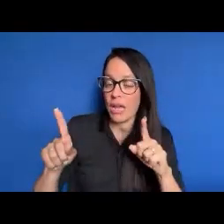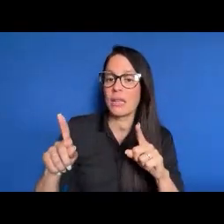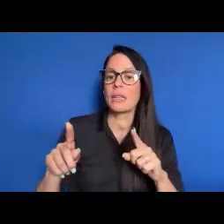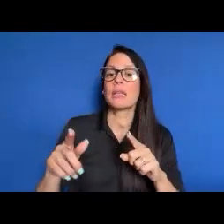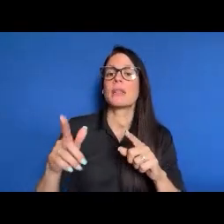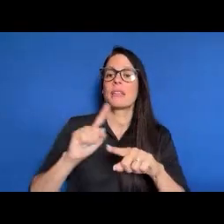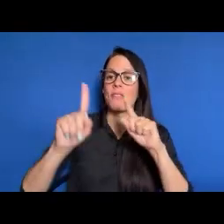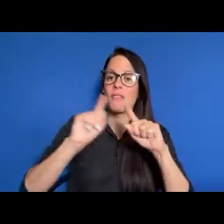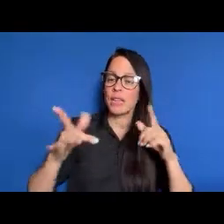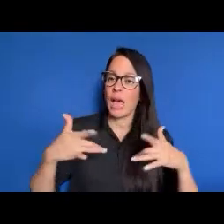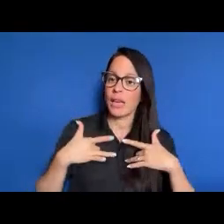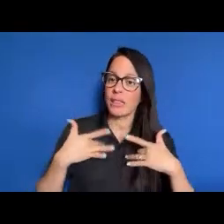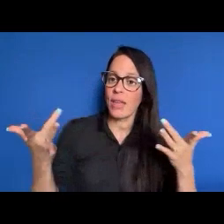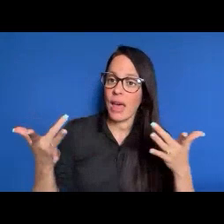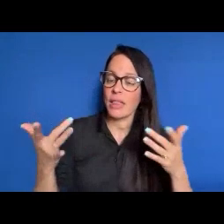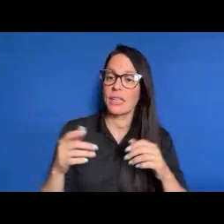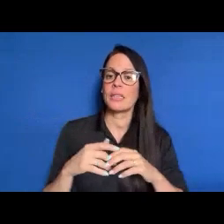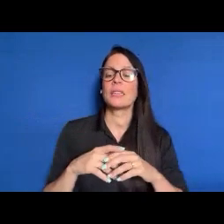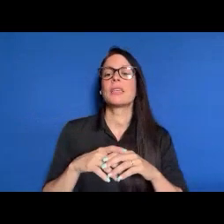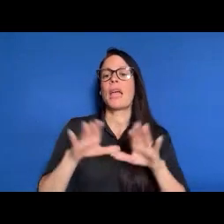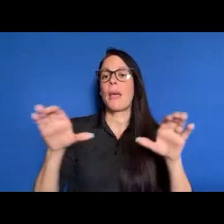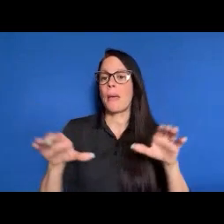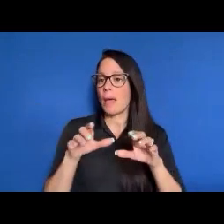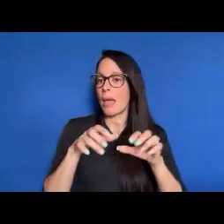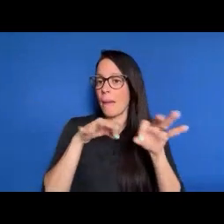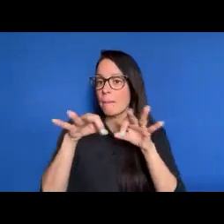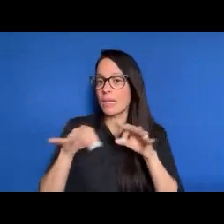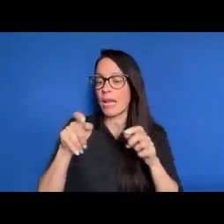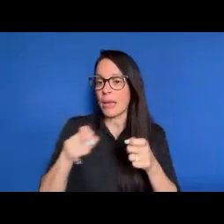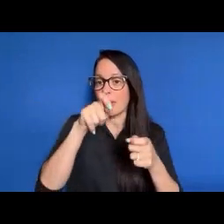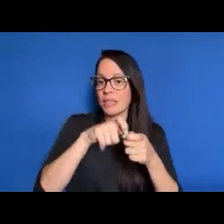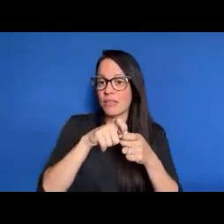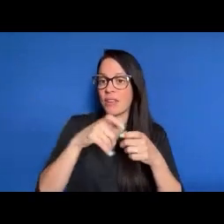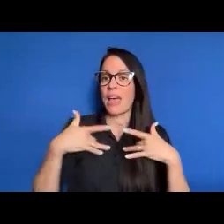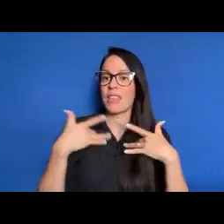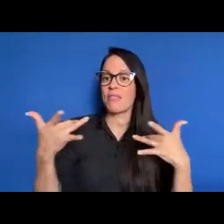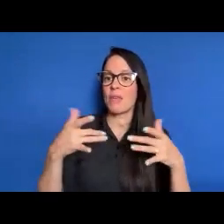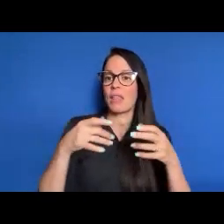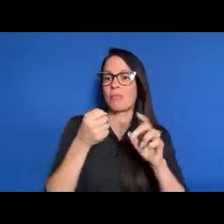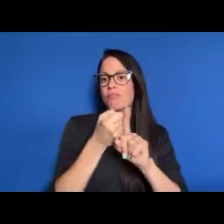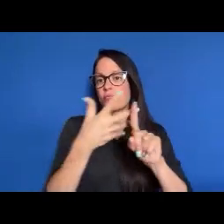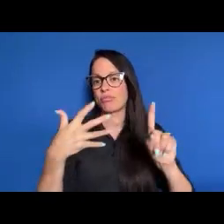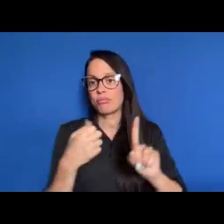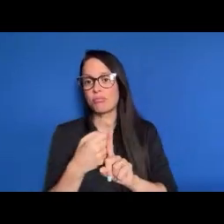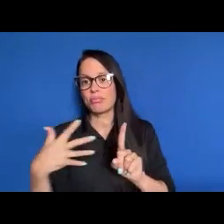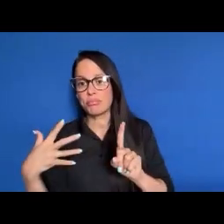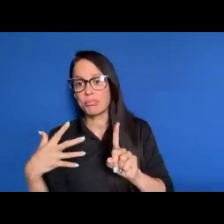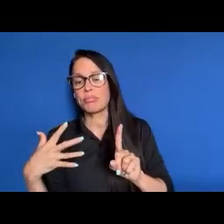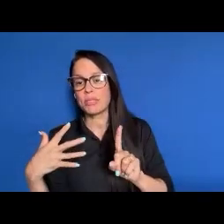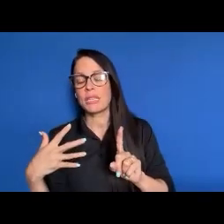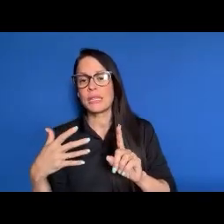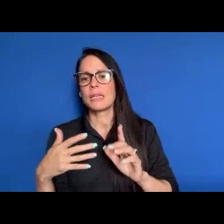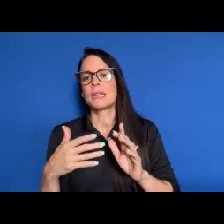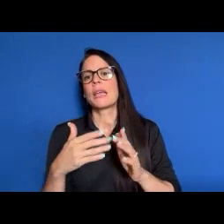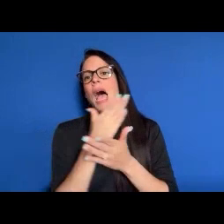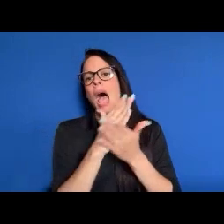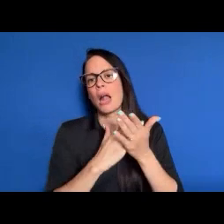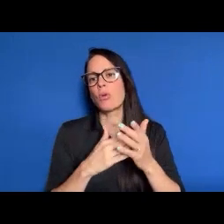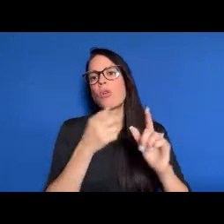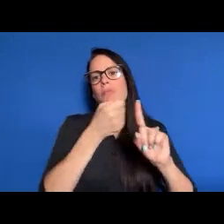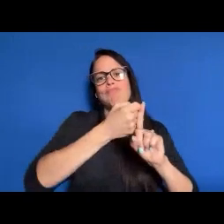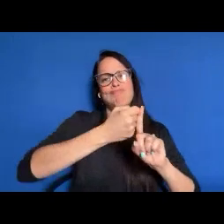adaptadas, ser más específicos en la elaboración de actividades y sus descripciones. Algunas descripciones eran muy amplias y nos costaba un